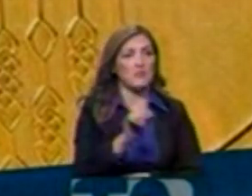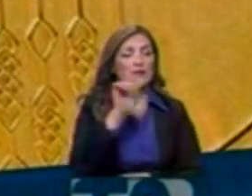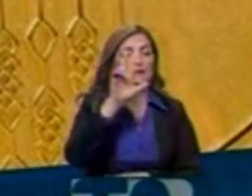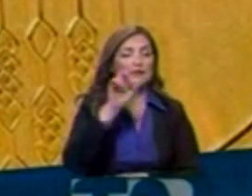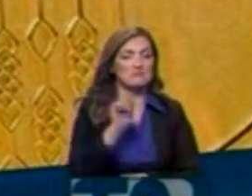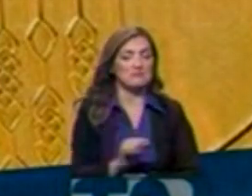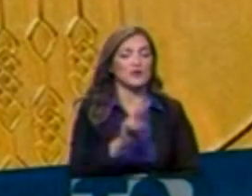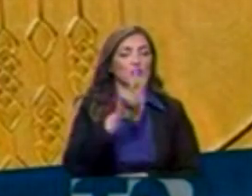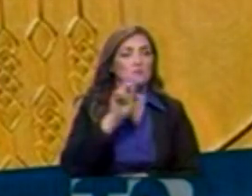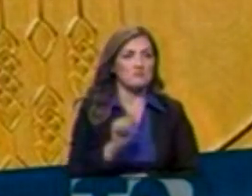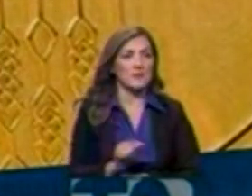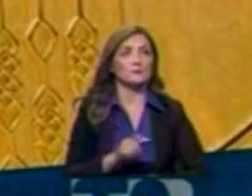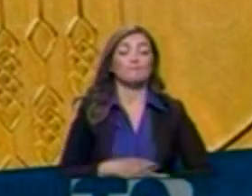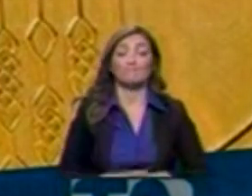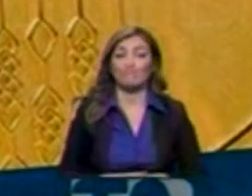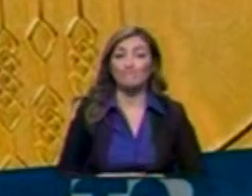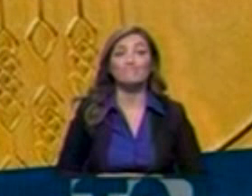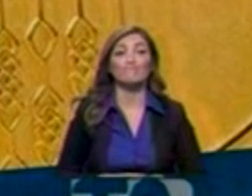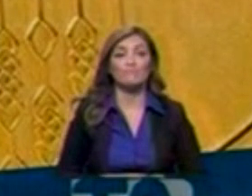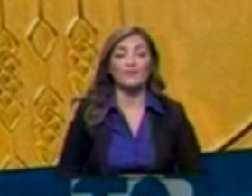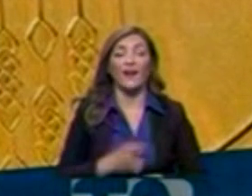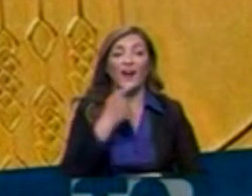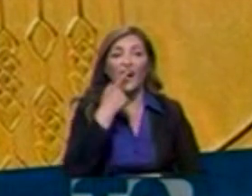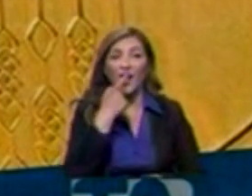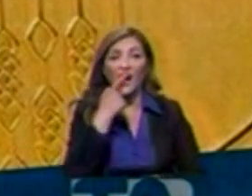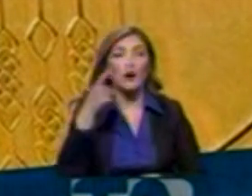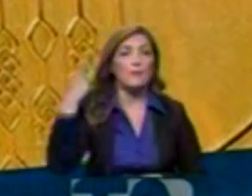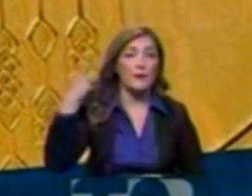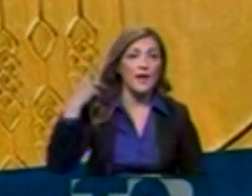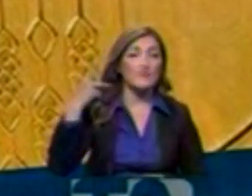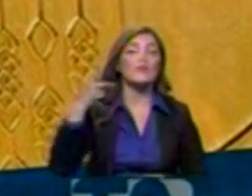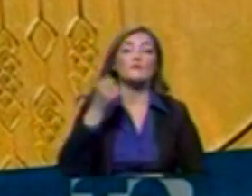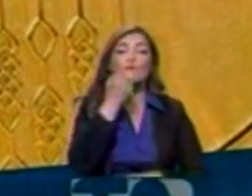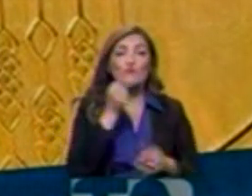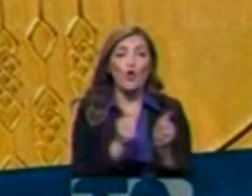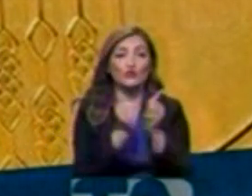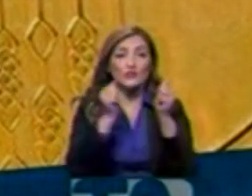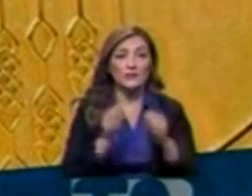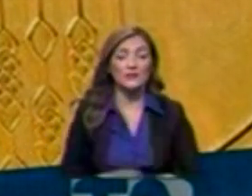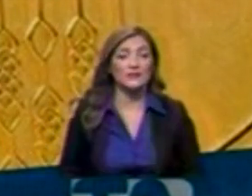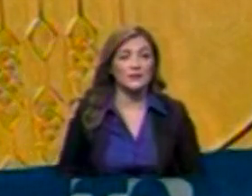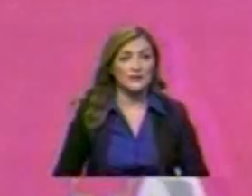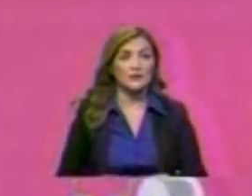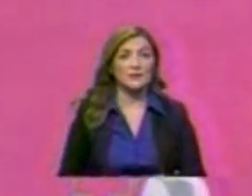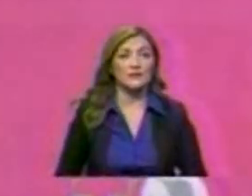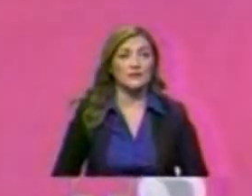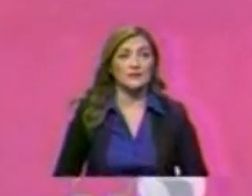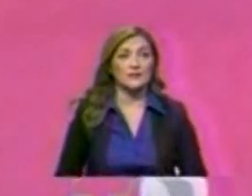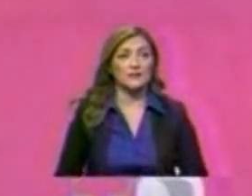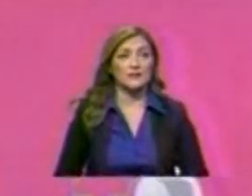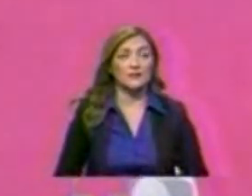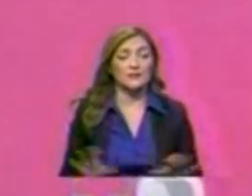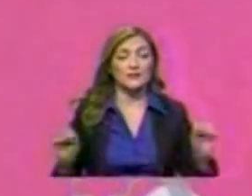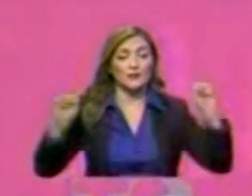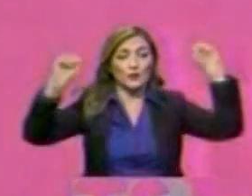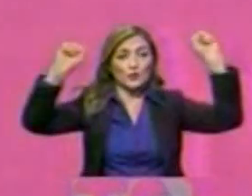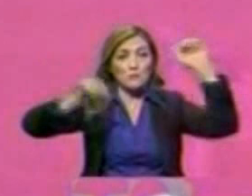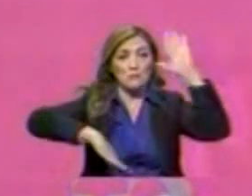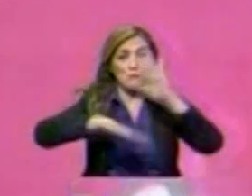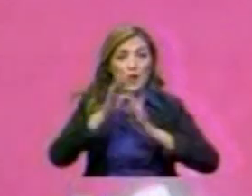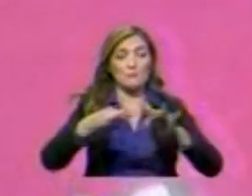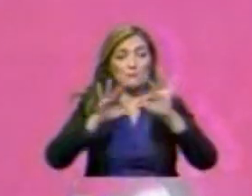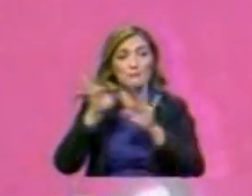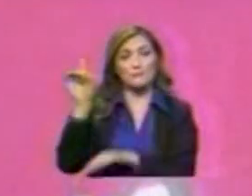y $2.000, para quienes obtuvieron medallas de oro, plata y bronce respectivamente. Las disciplinas en las que se